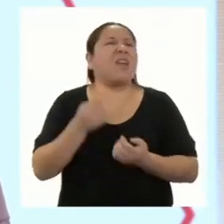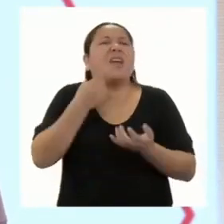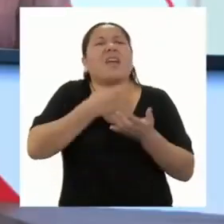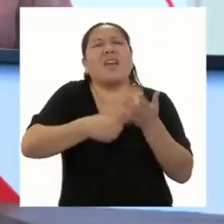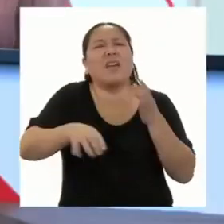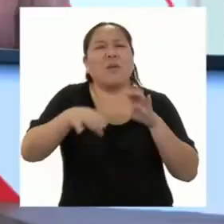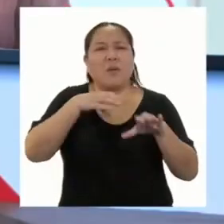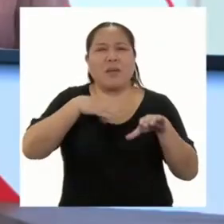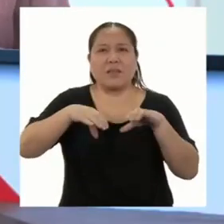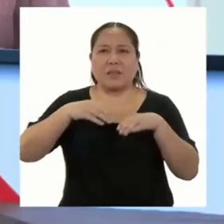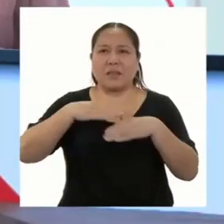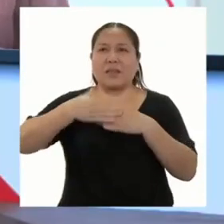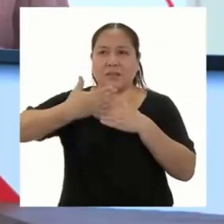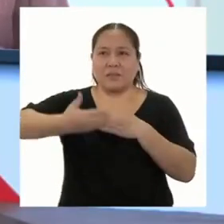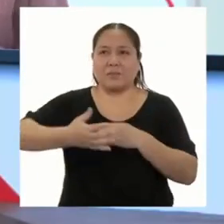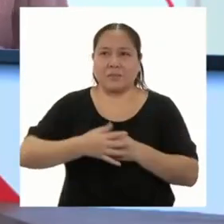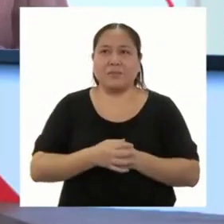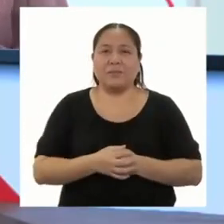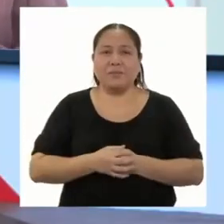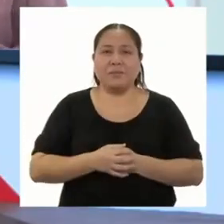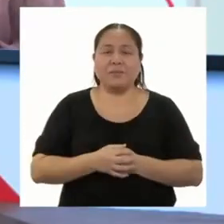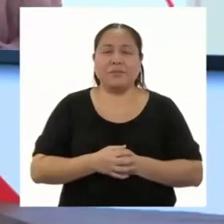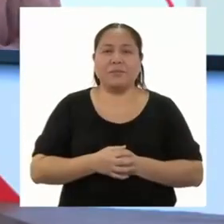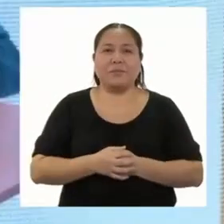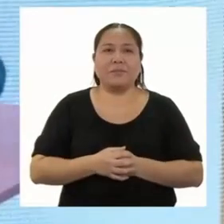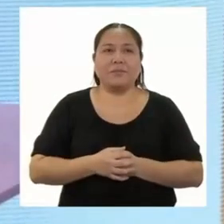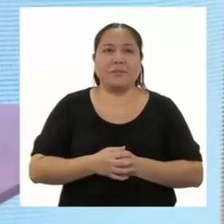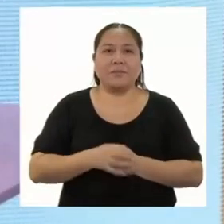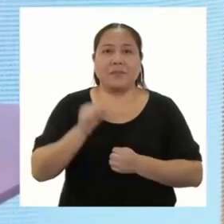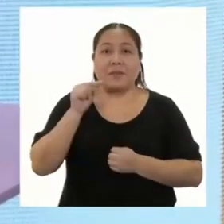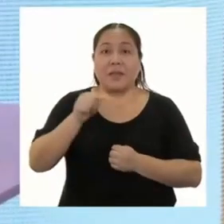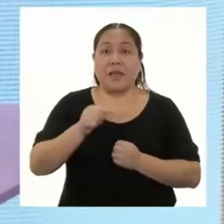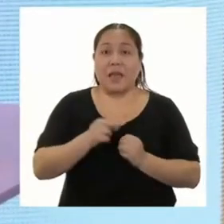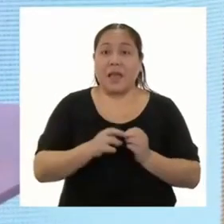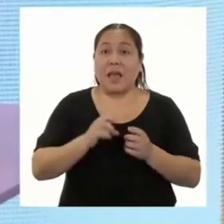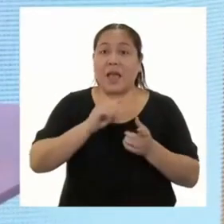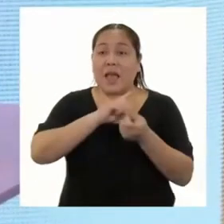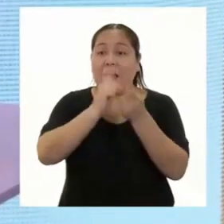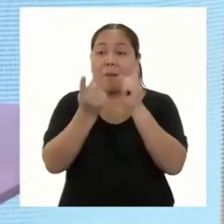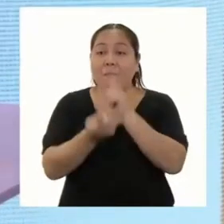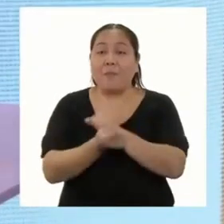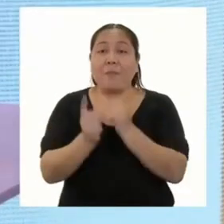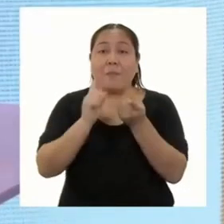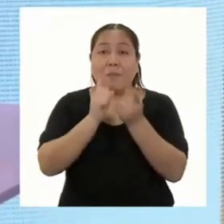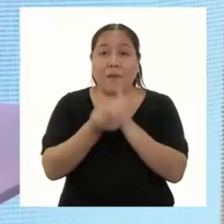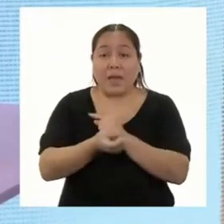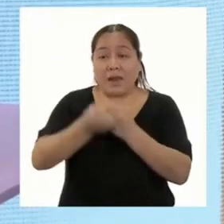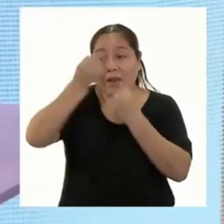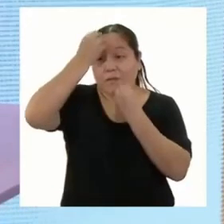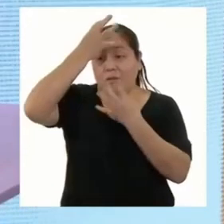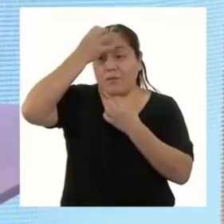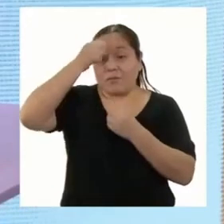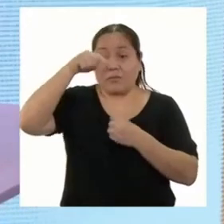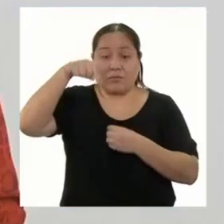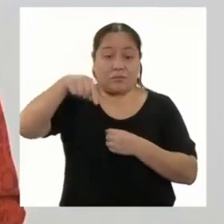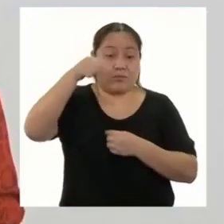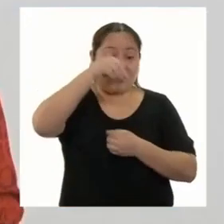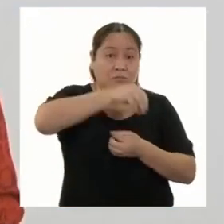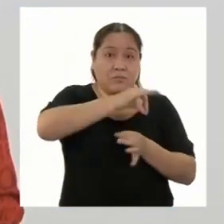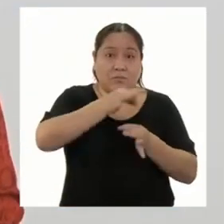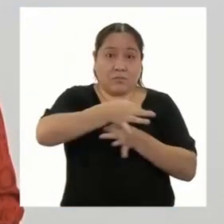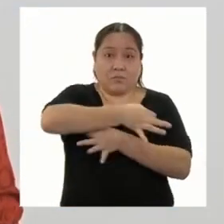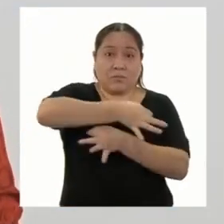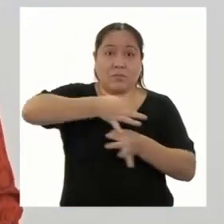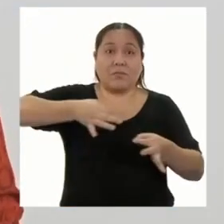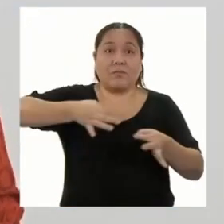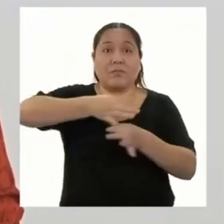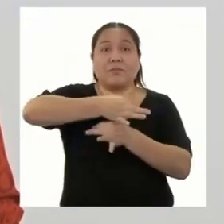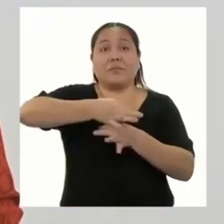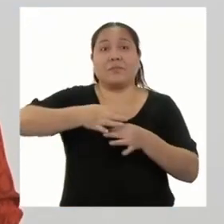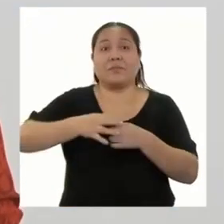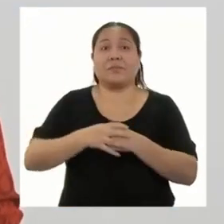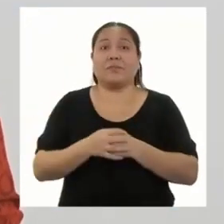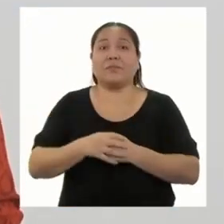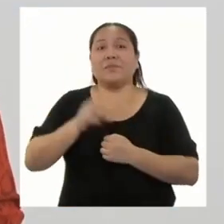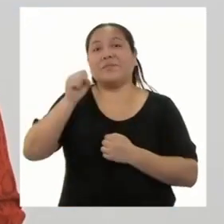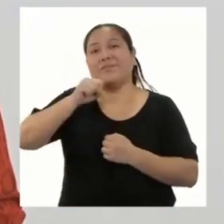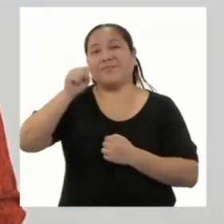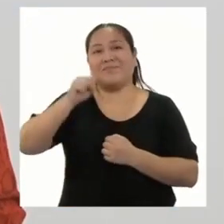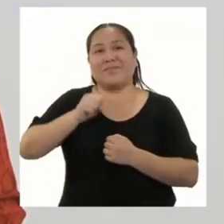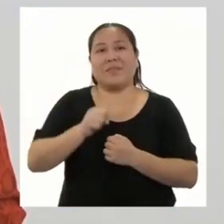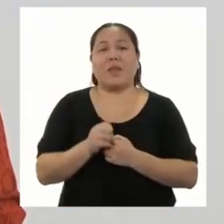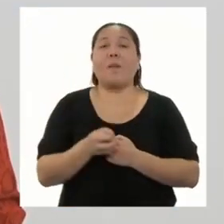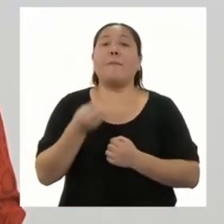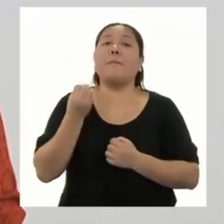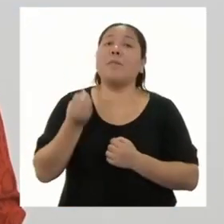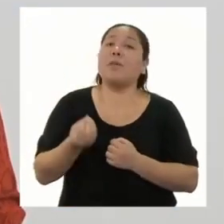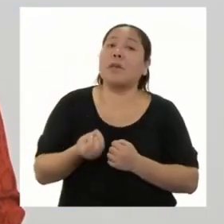hacer? Reemplazar los datos en la fórmula. ¿No es cierto, profesora Gisela? Sí, porque lo que